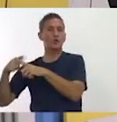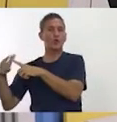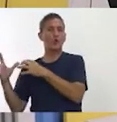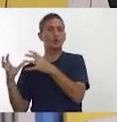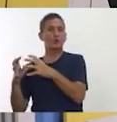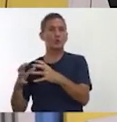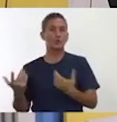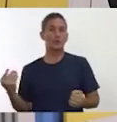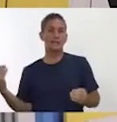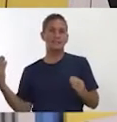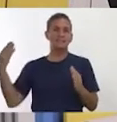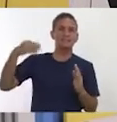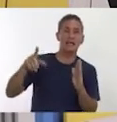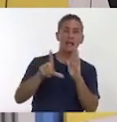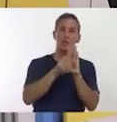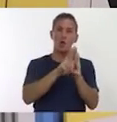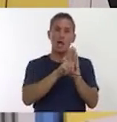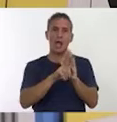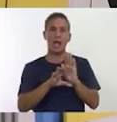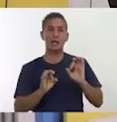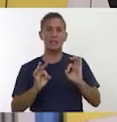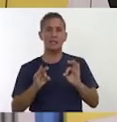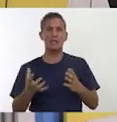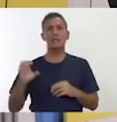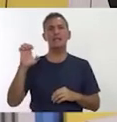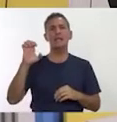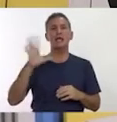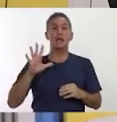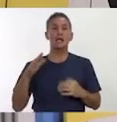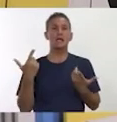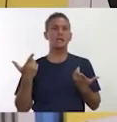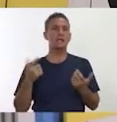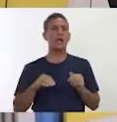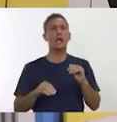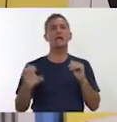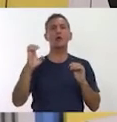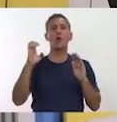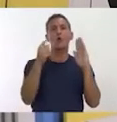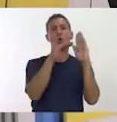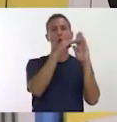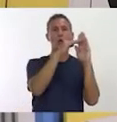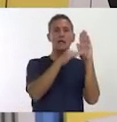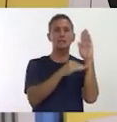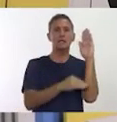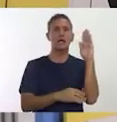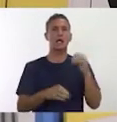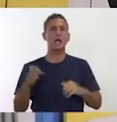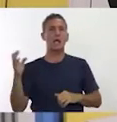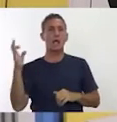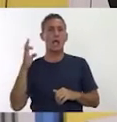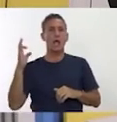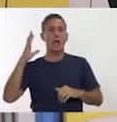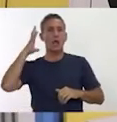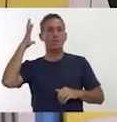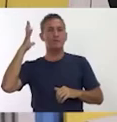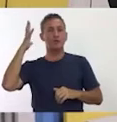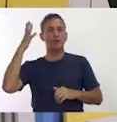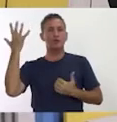cuerpos. Llegando a la ley de conservación de la energía, que es una